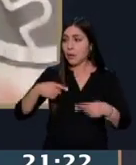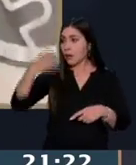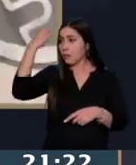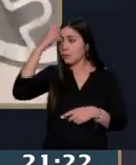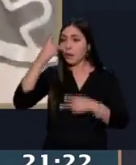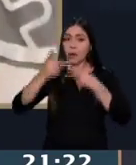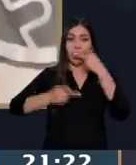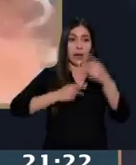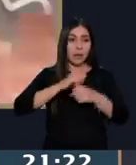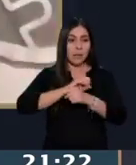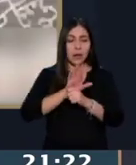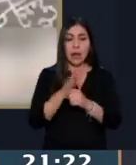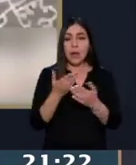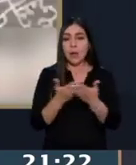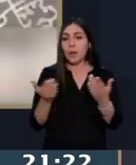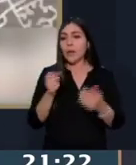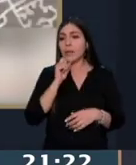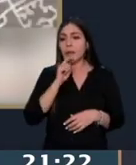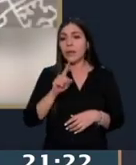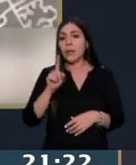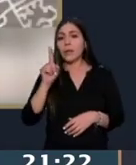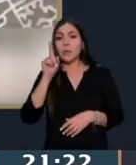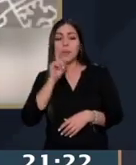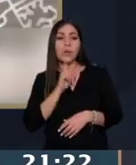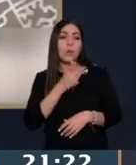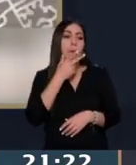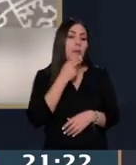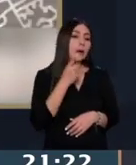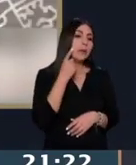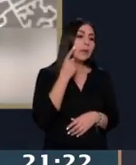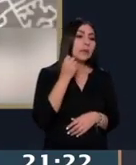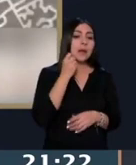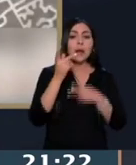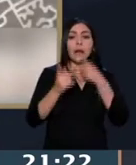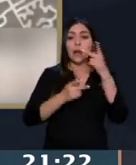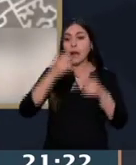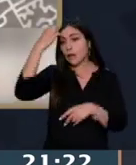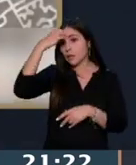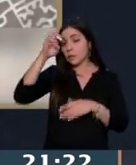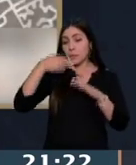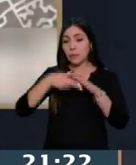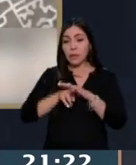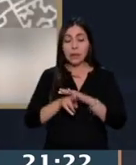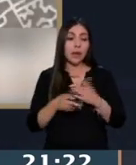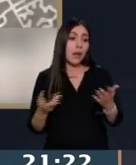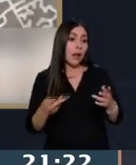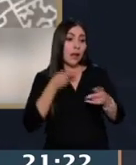diputados, senadoras, expertas en el metro, para poder decir, es que el metro lo que